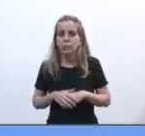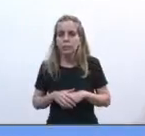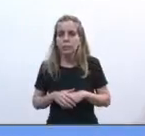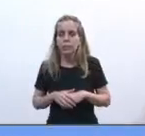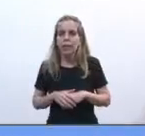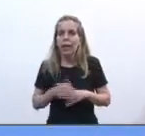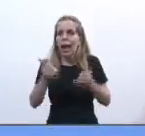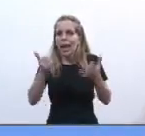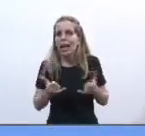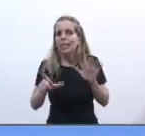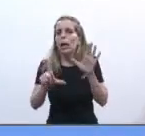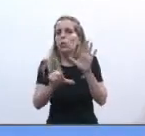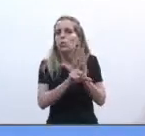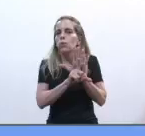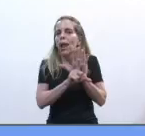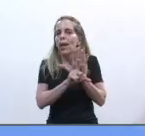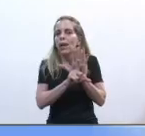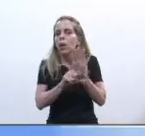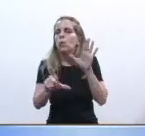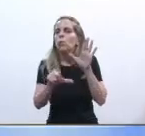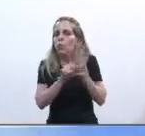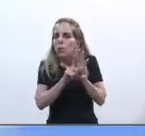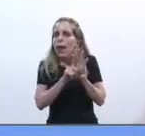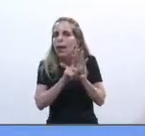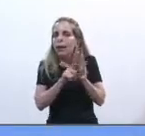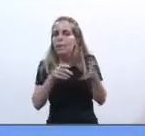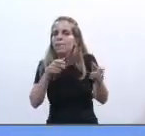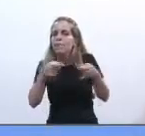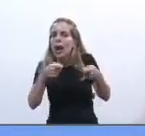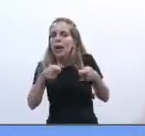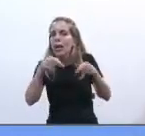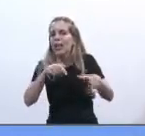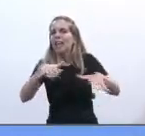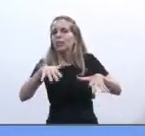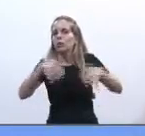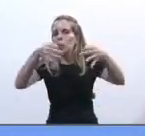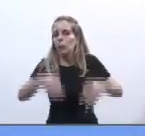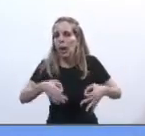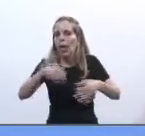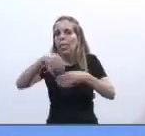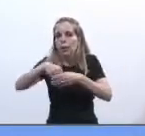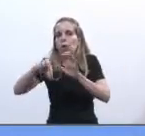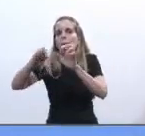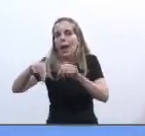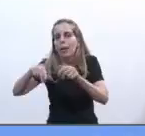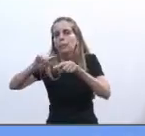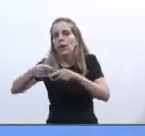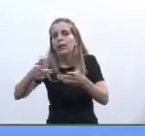existe una ley enjuague esta situación dentro de las políticas públicas